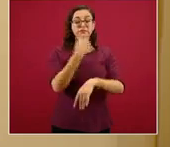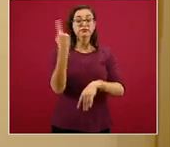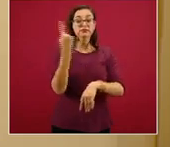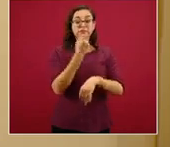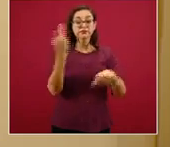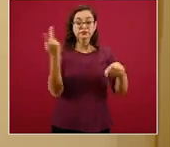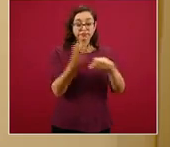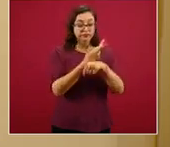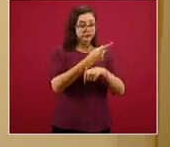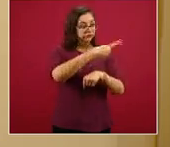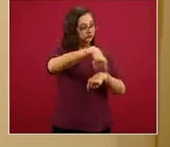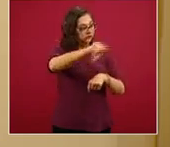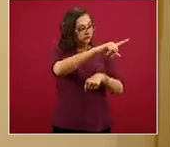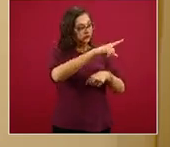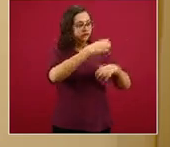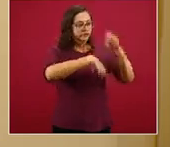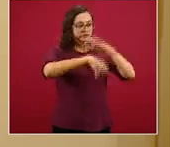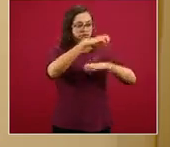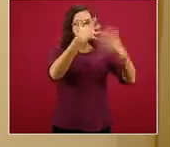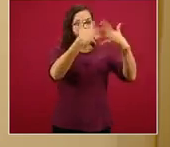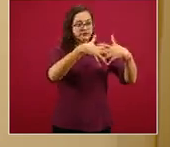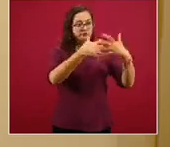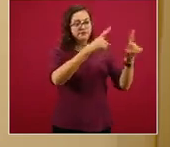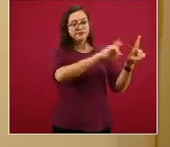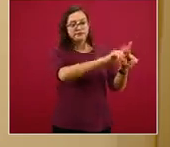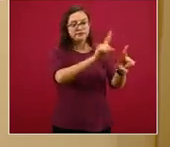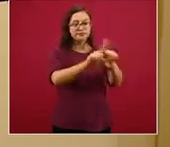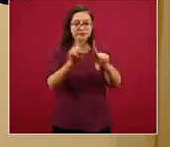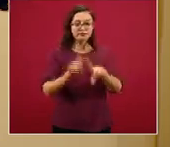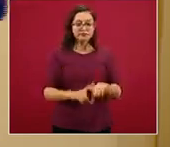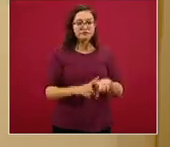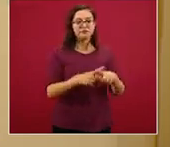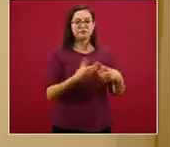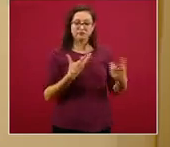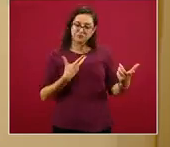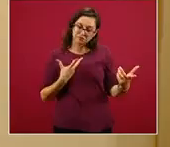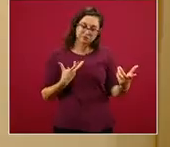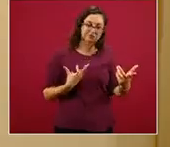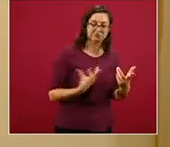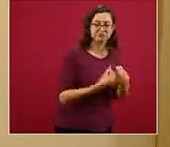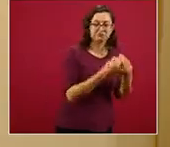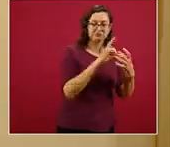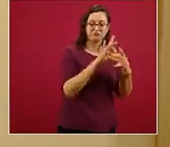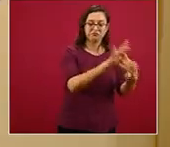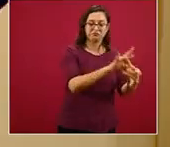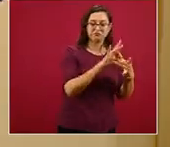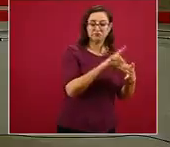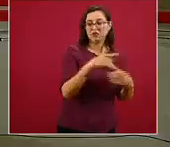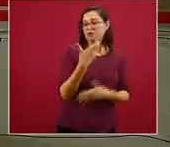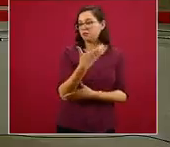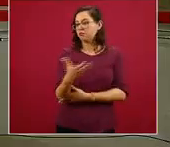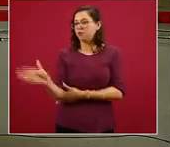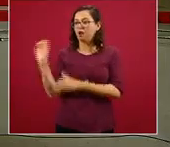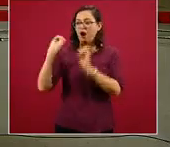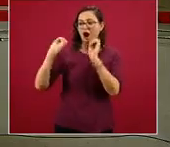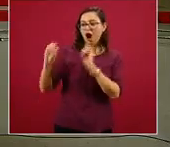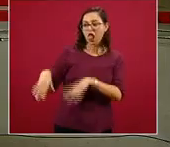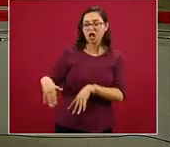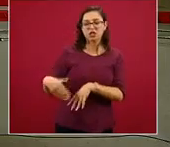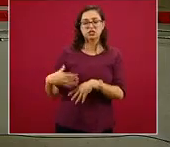poderes económicos globales, porque se abandonó al campo y se apostó por la dependencia alimentaria, porque